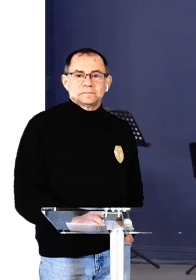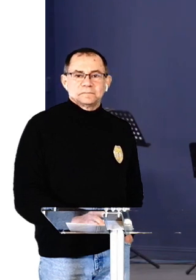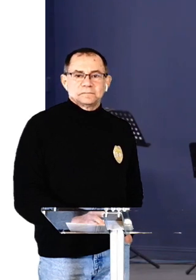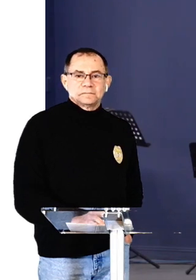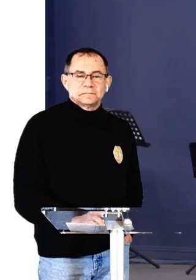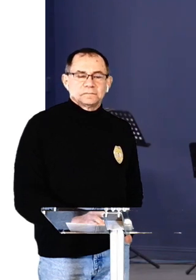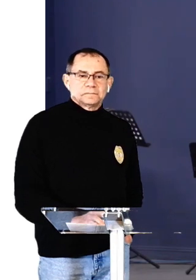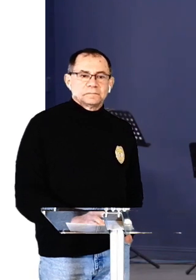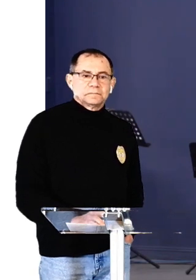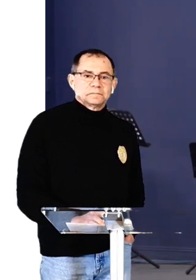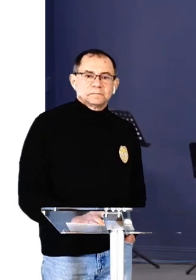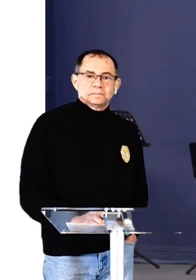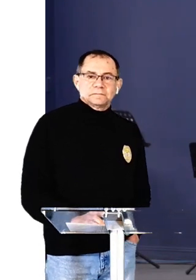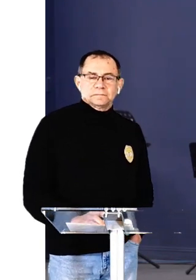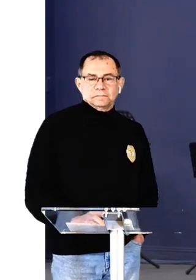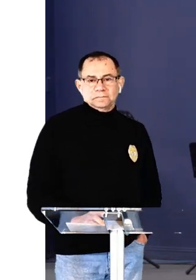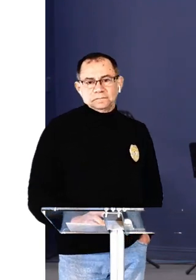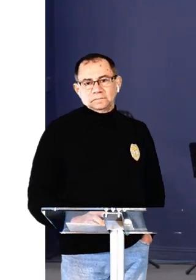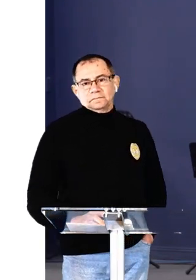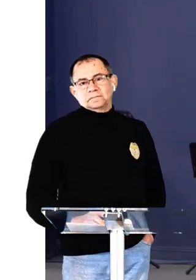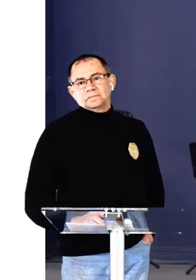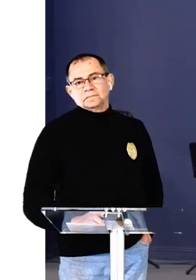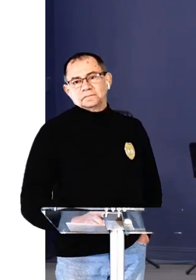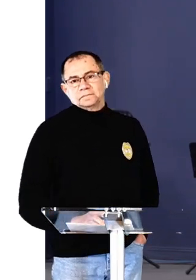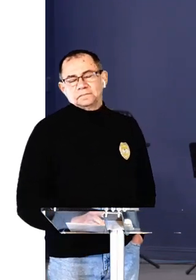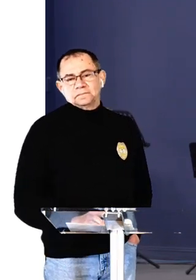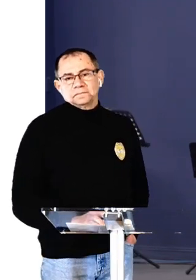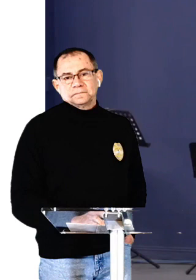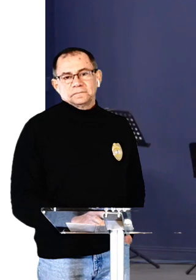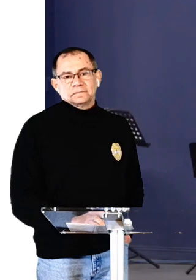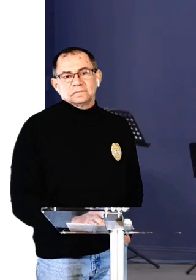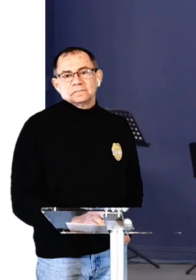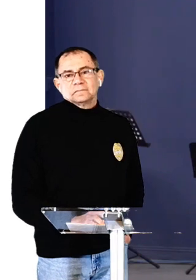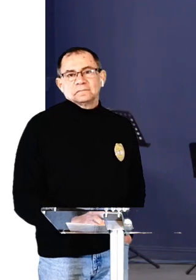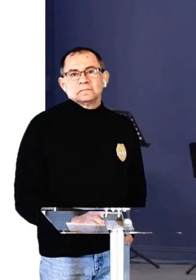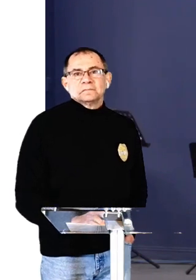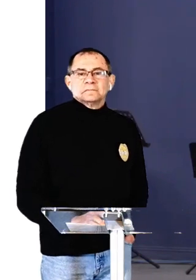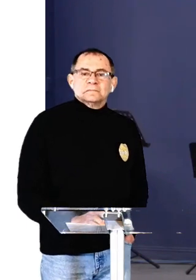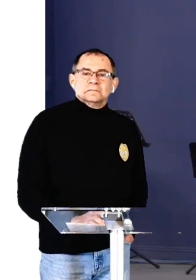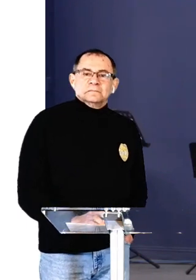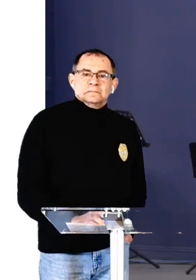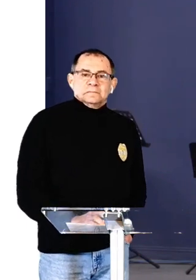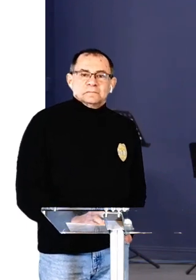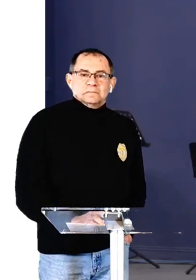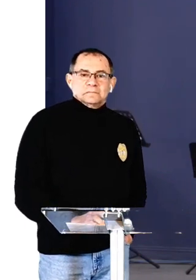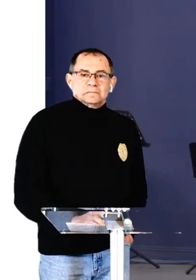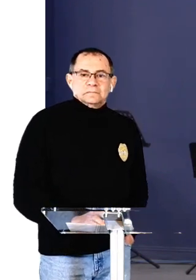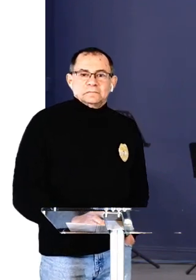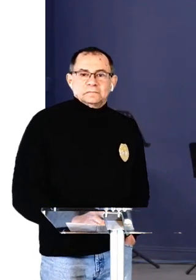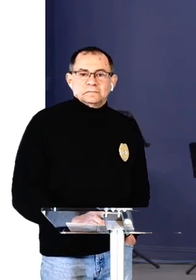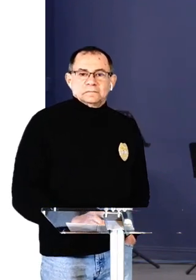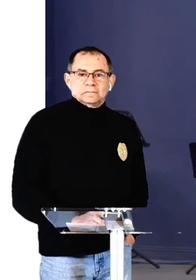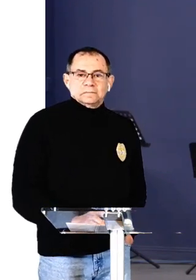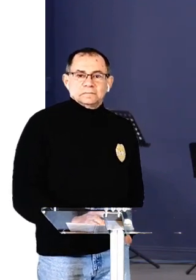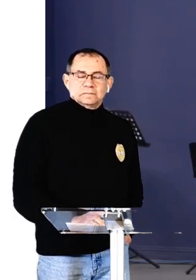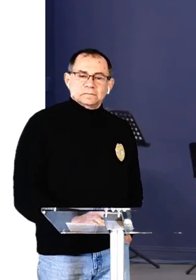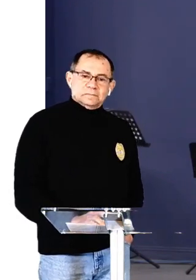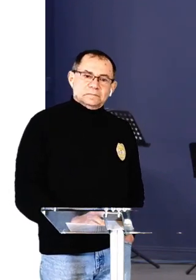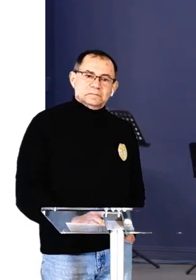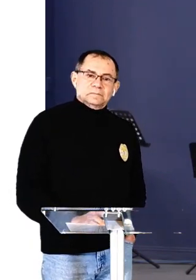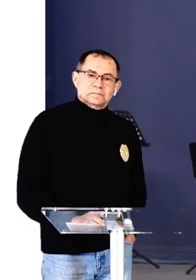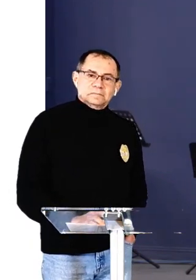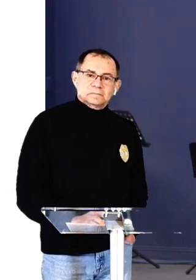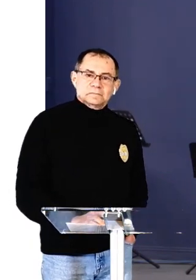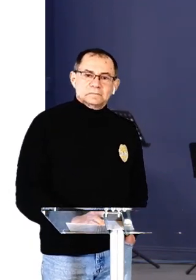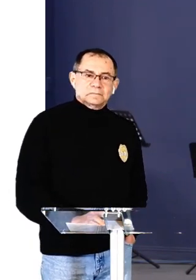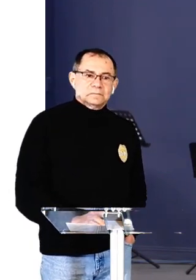Todo lo que es fobia, todo lo que es... ataques de pánico, terror nocturno, el terror,